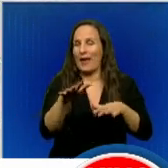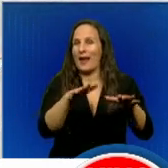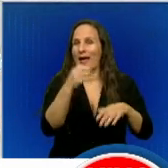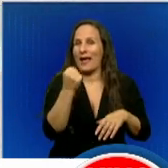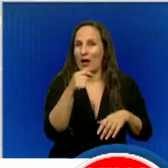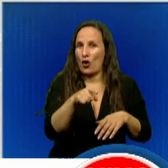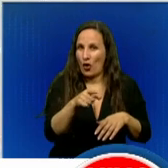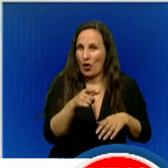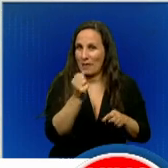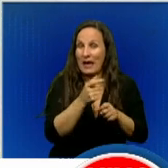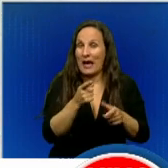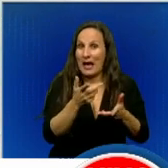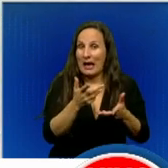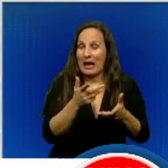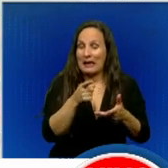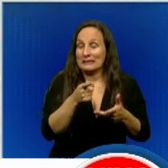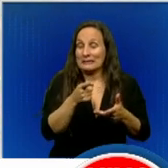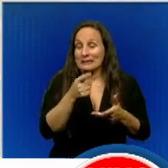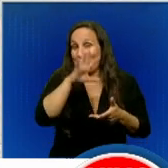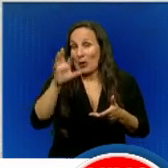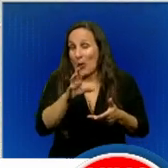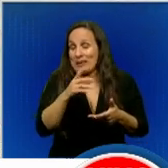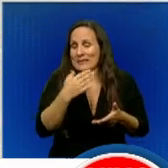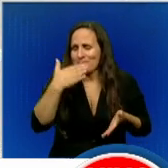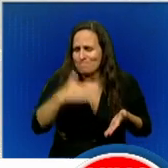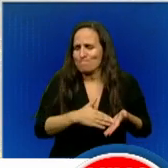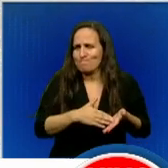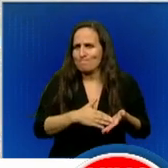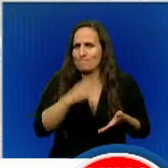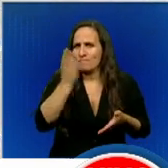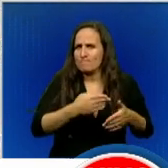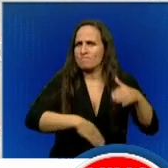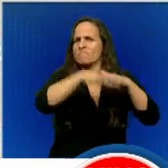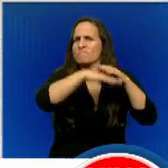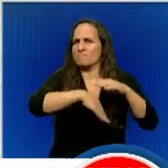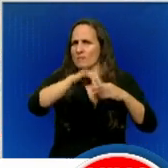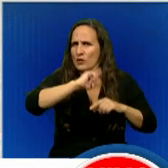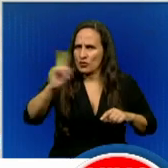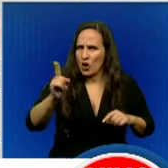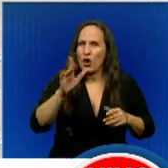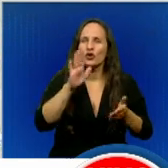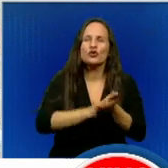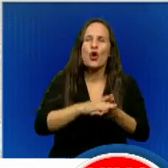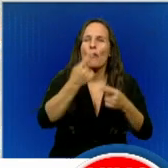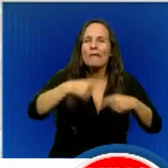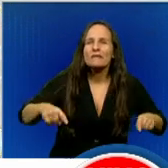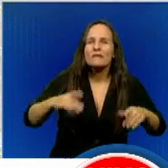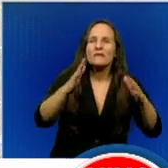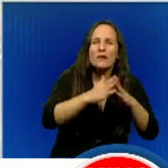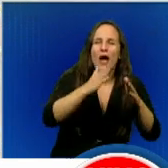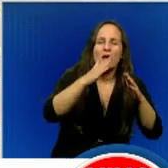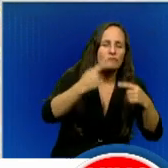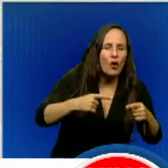las provincias se habían comprometido a no aumentar las alícuotas referidas las transferencias de inmuebles y automotores